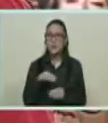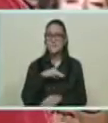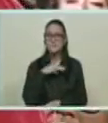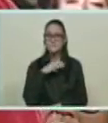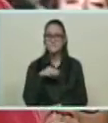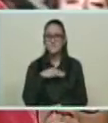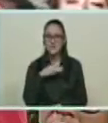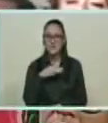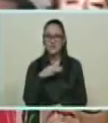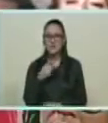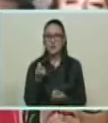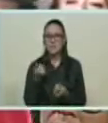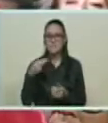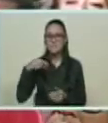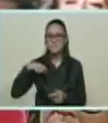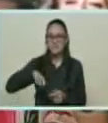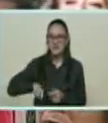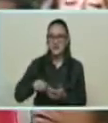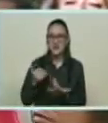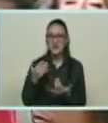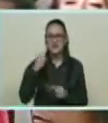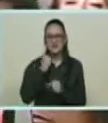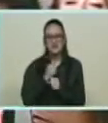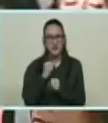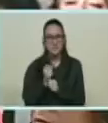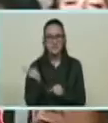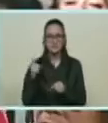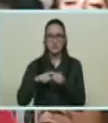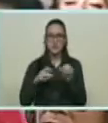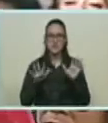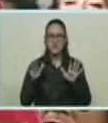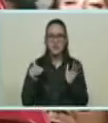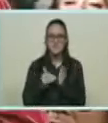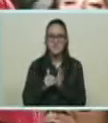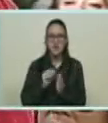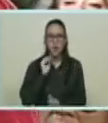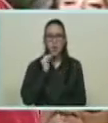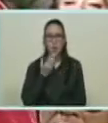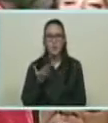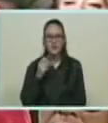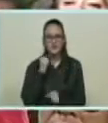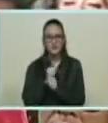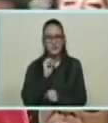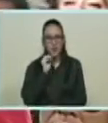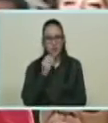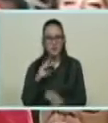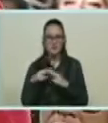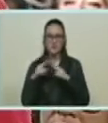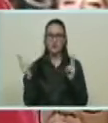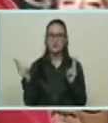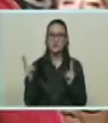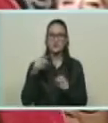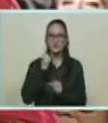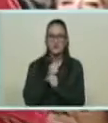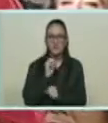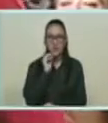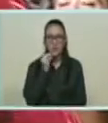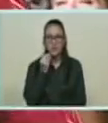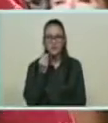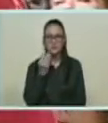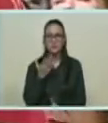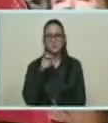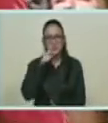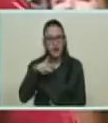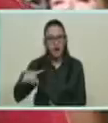ministro de Minería el Chamba Juvenil Minero, incorporando más de 10.000 jóvenes, Chamba Juvenil Fronterizo, Chamba Juvenil Vuelta